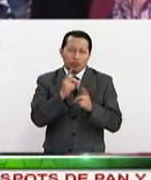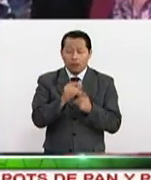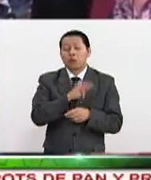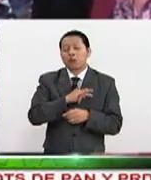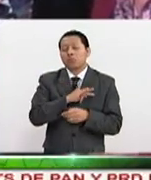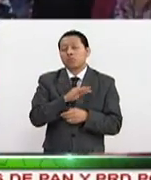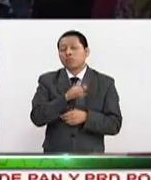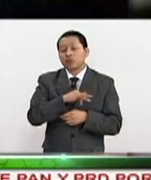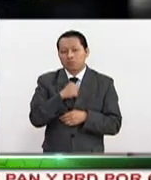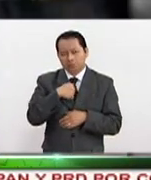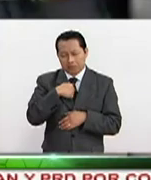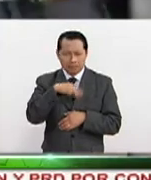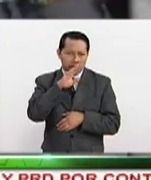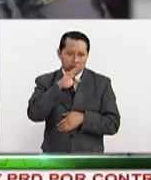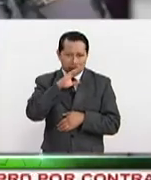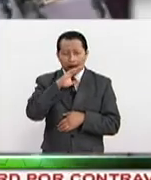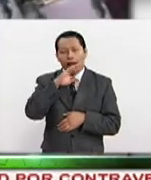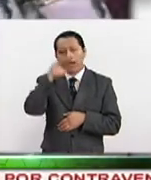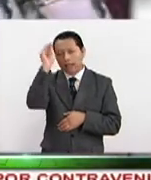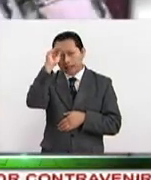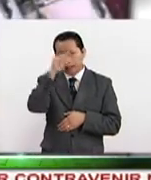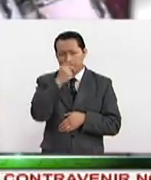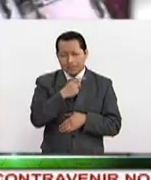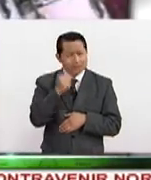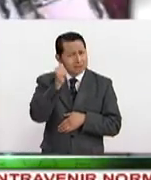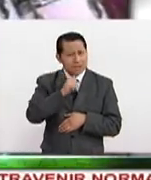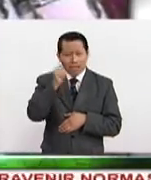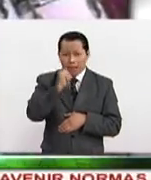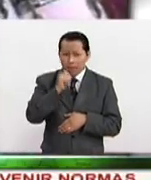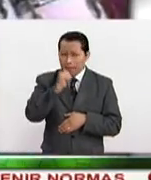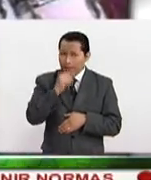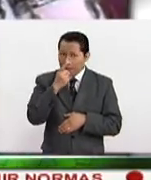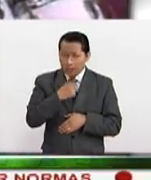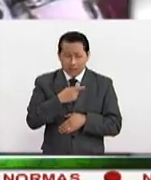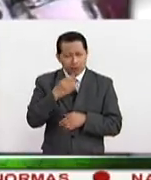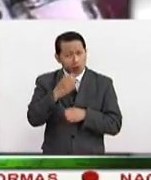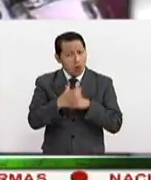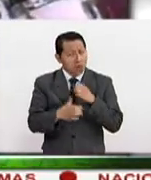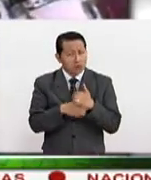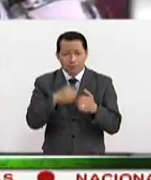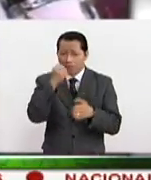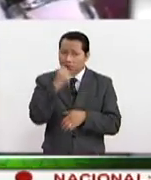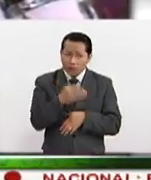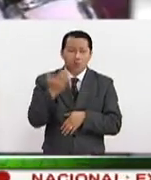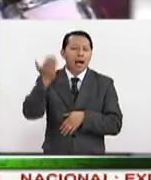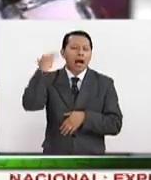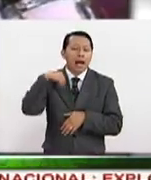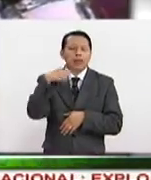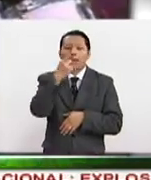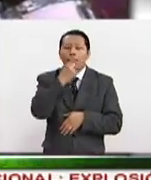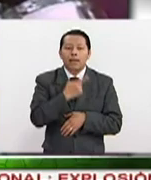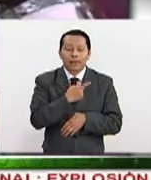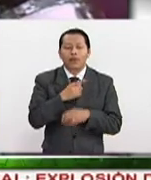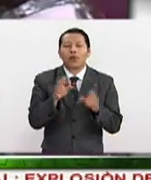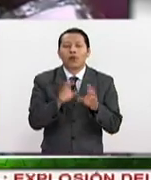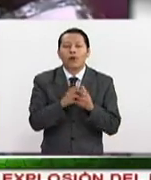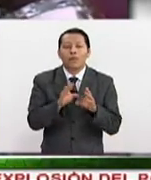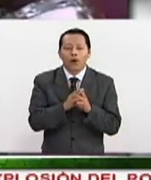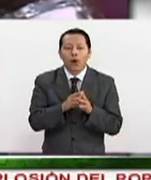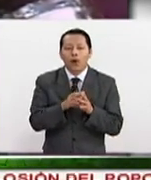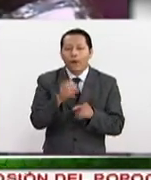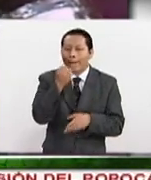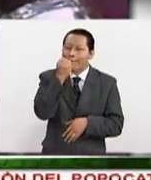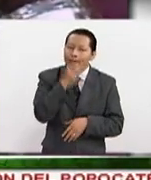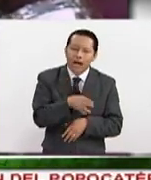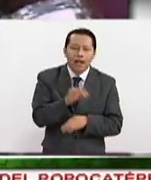madre sabia, mi madrecita, que me dice todo el tiempo cosas increíbles, pero en esa época me dijo, qué padre que te firmó